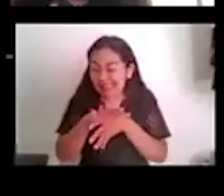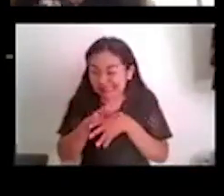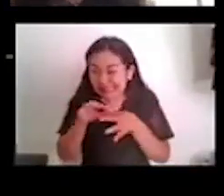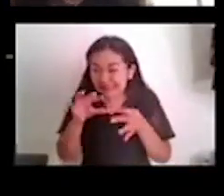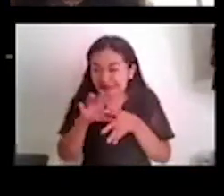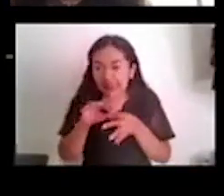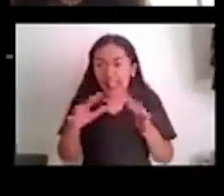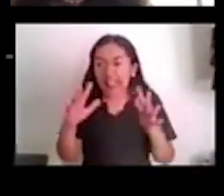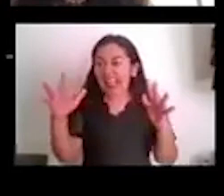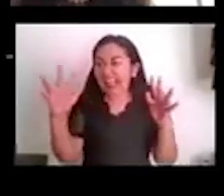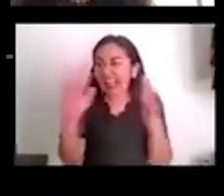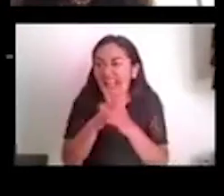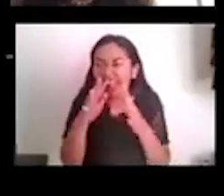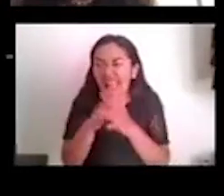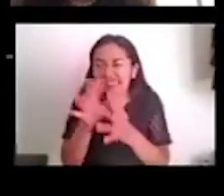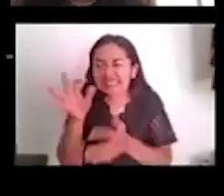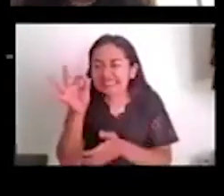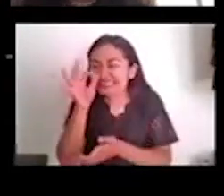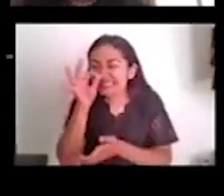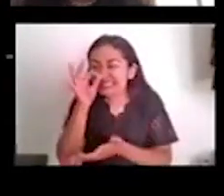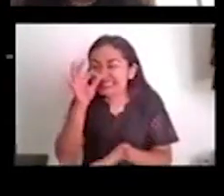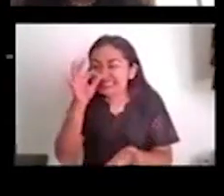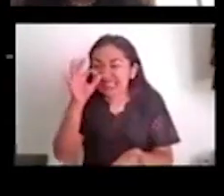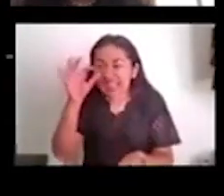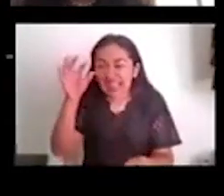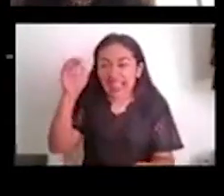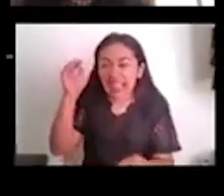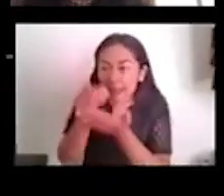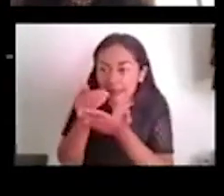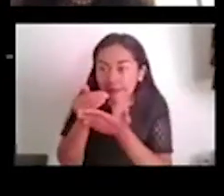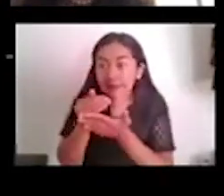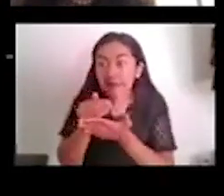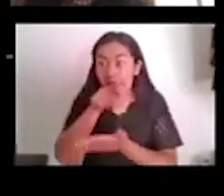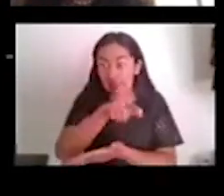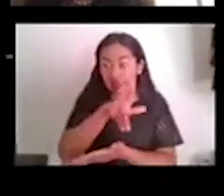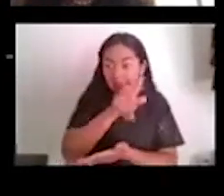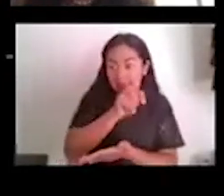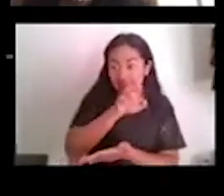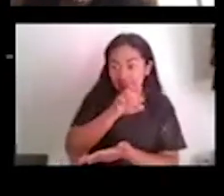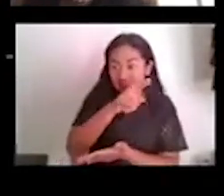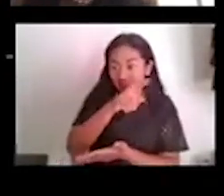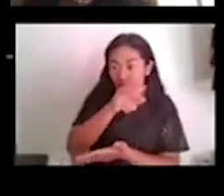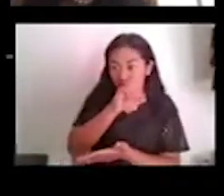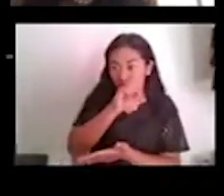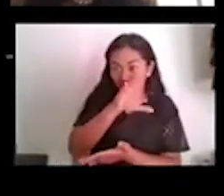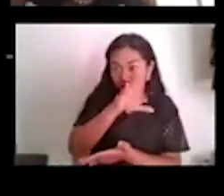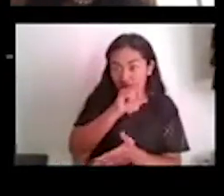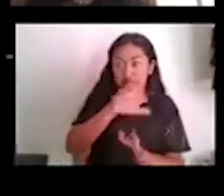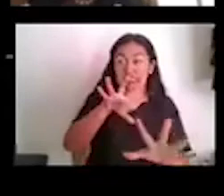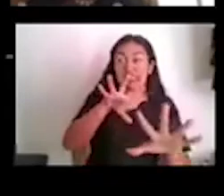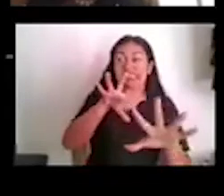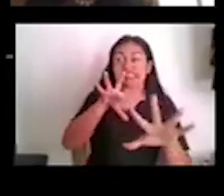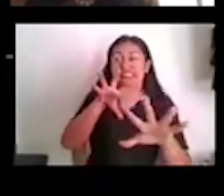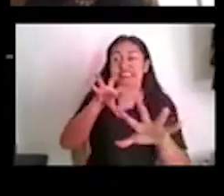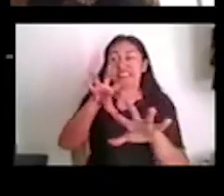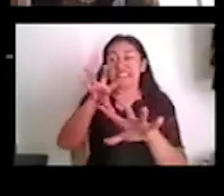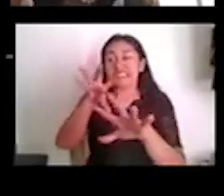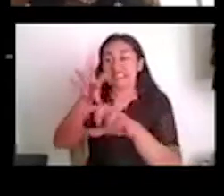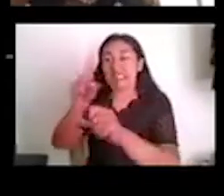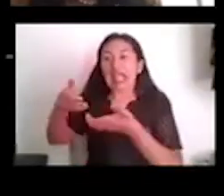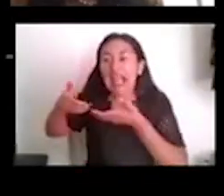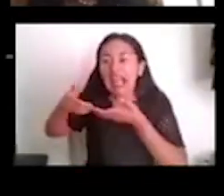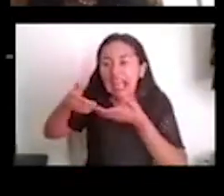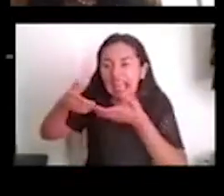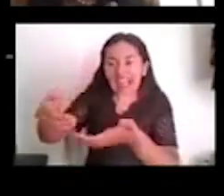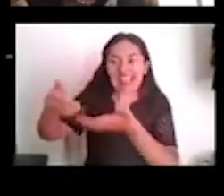guerra, donde los Tenochcas están dominando militarmente y van invadiendo, digamos, las calles